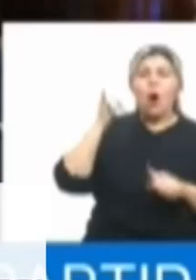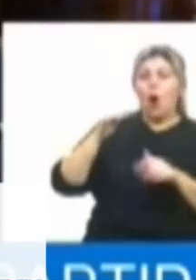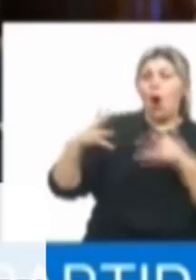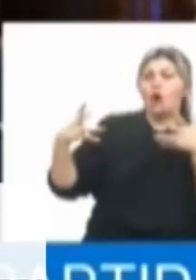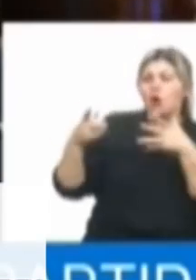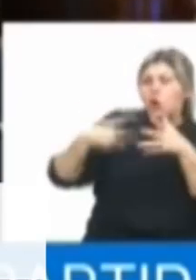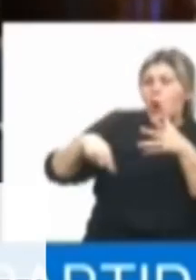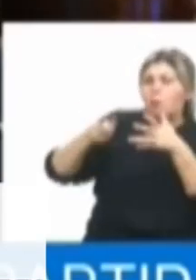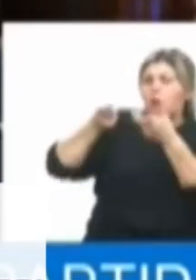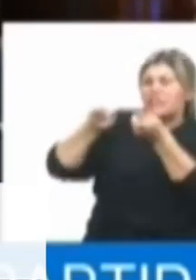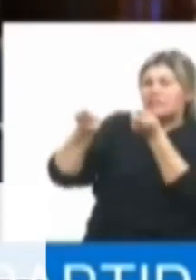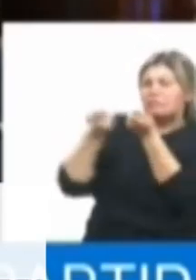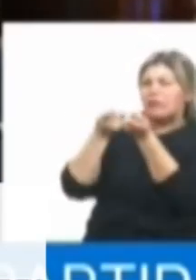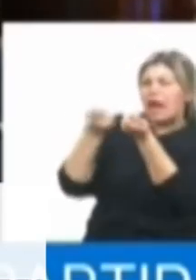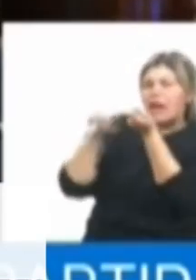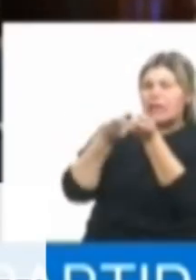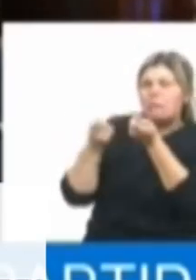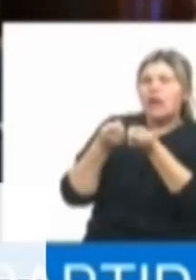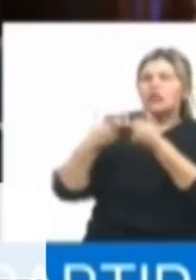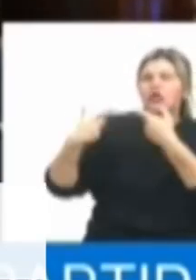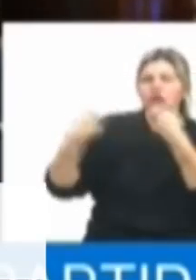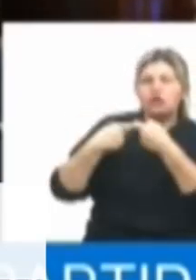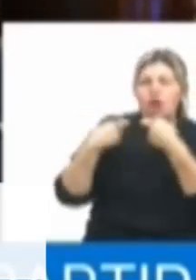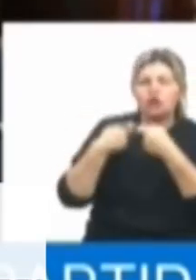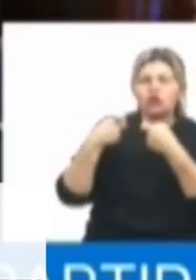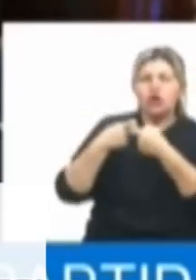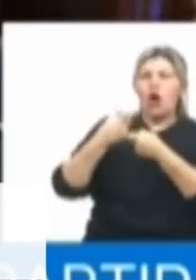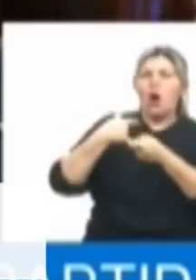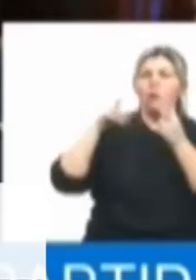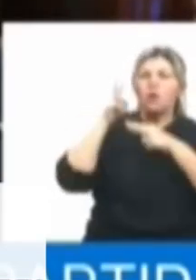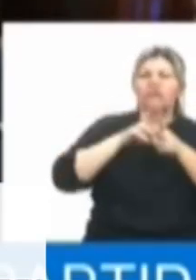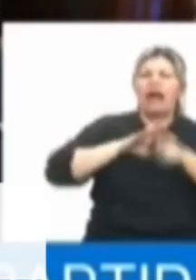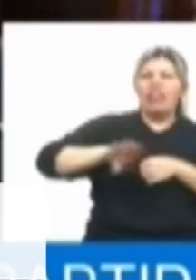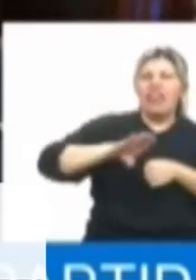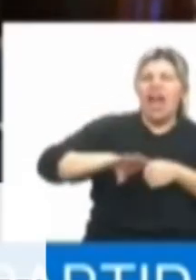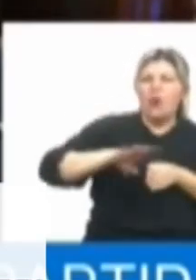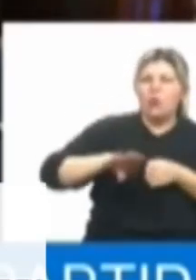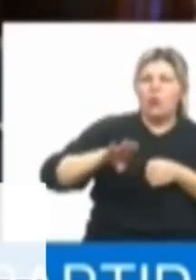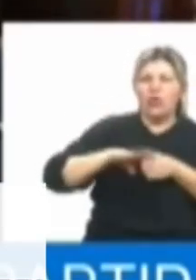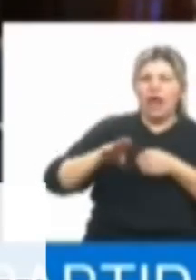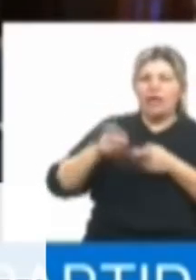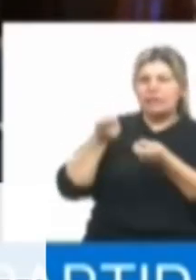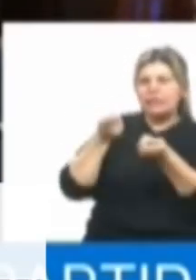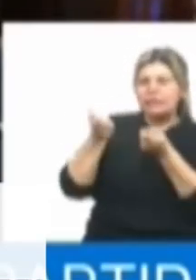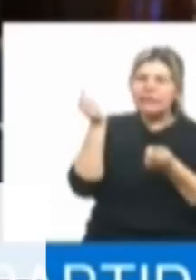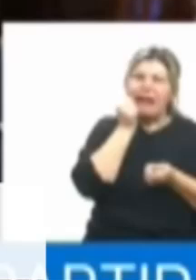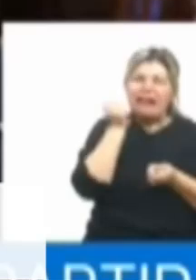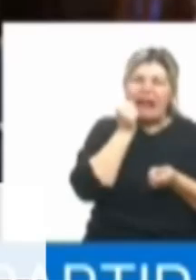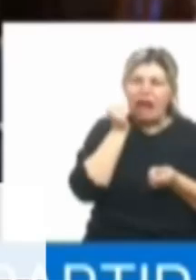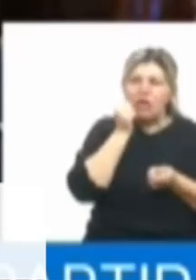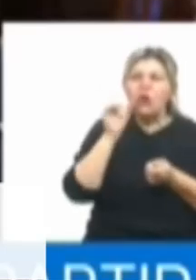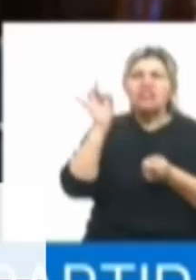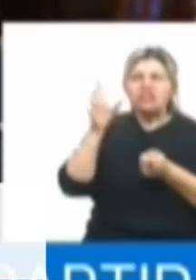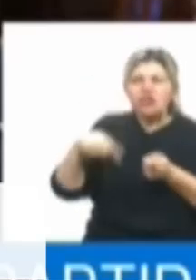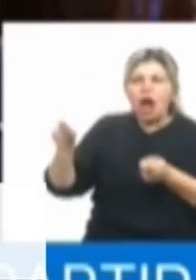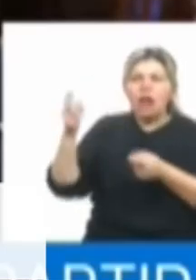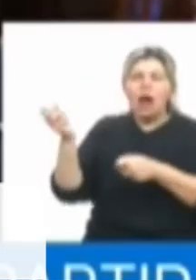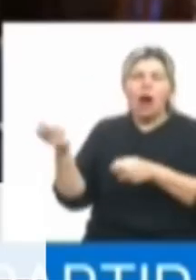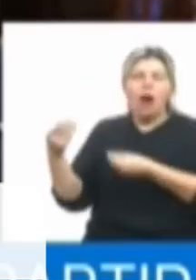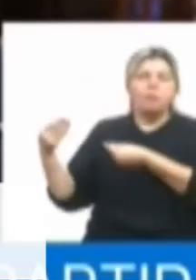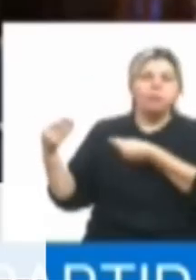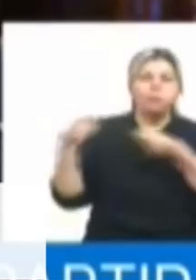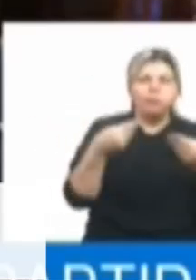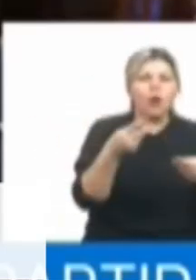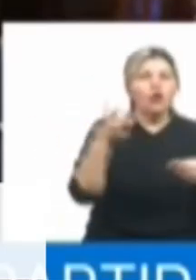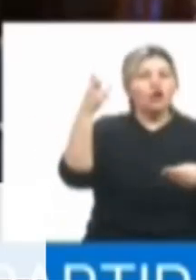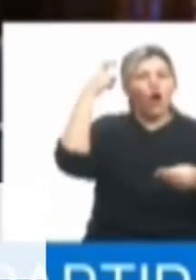e incentivar el crecimiento del empleo formal. La norma para el gobierno ofrece beneficios para que los empleadores